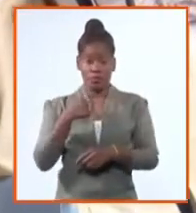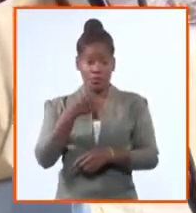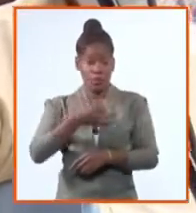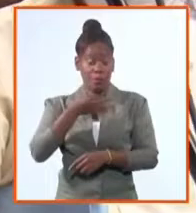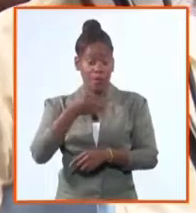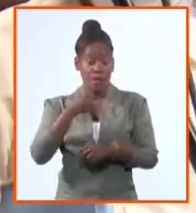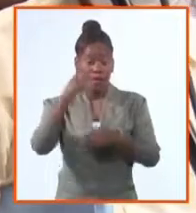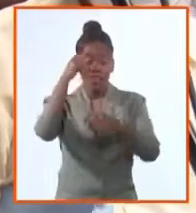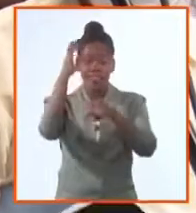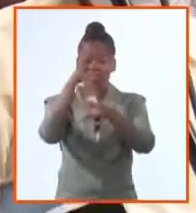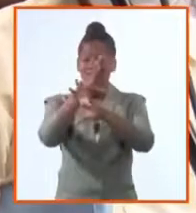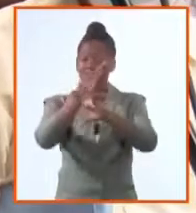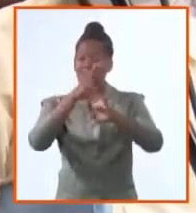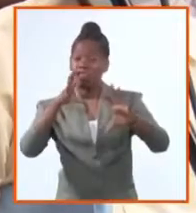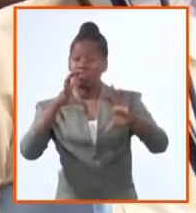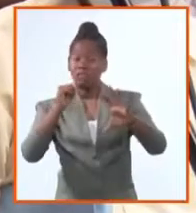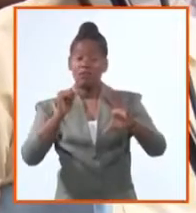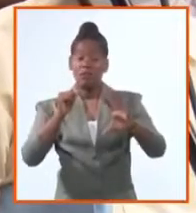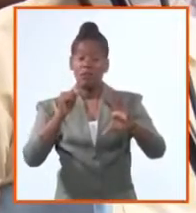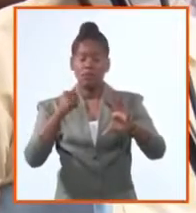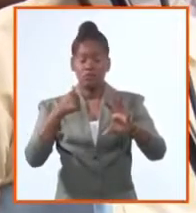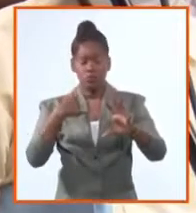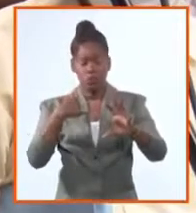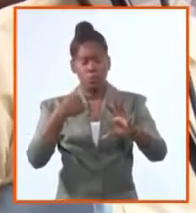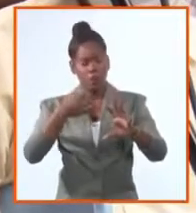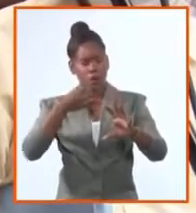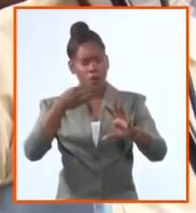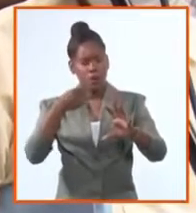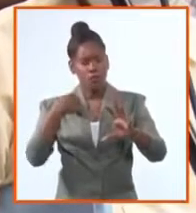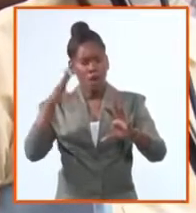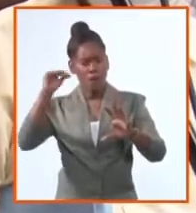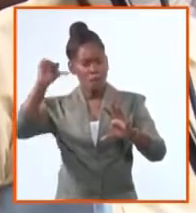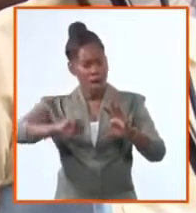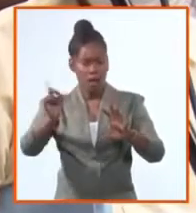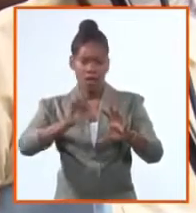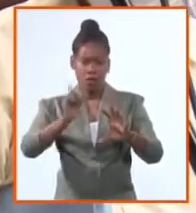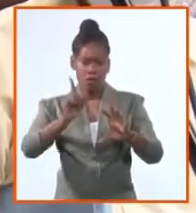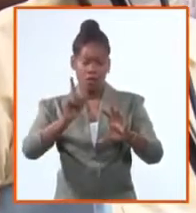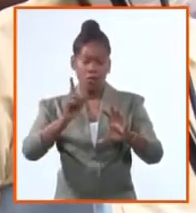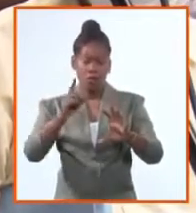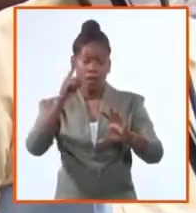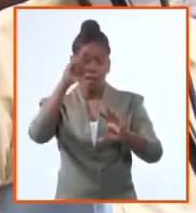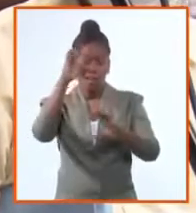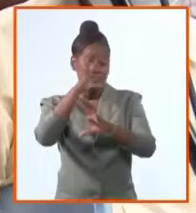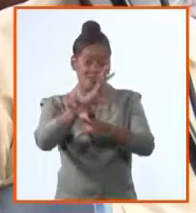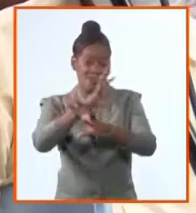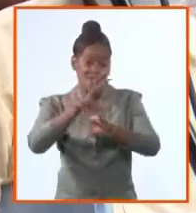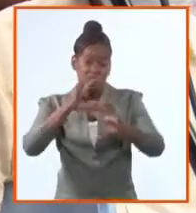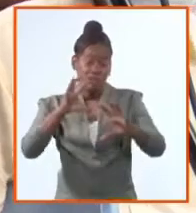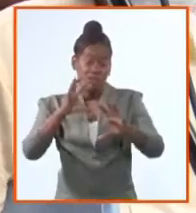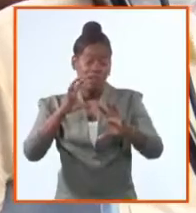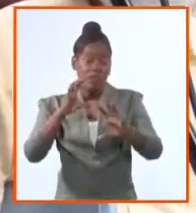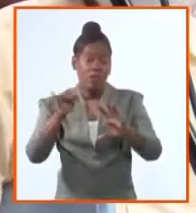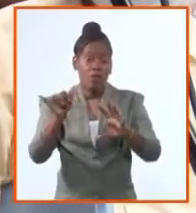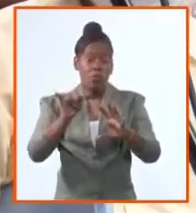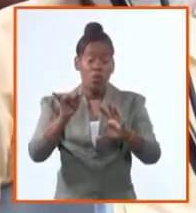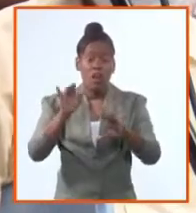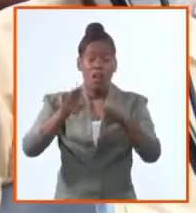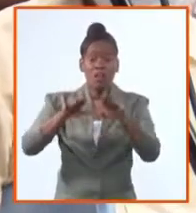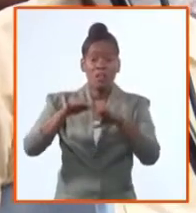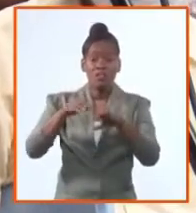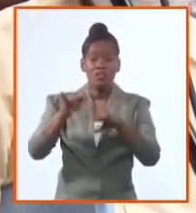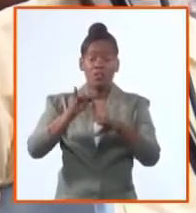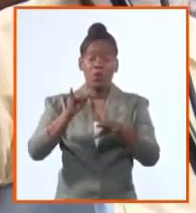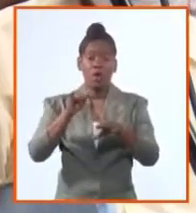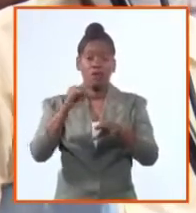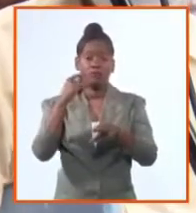siempre las tiradas no digo la expresión, pero me entienden ustedes. Nuestras ciencias han sido las menos